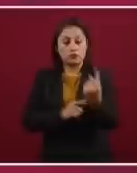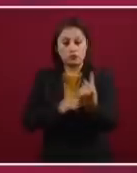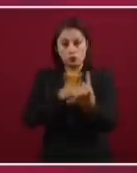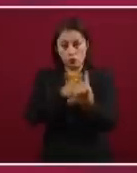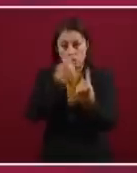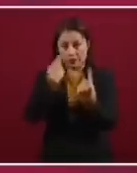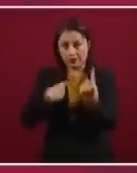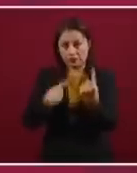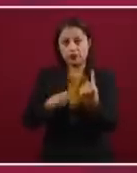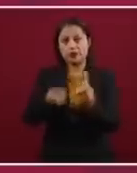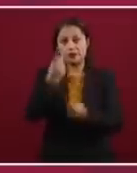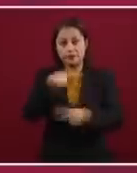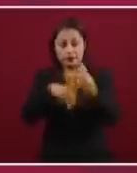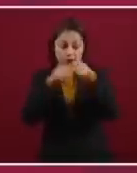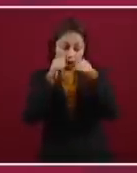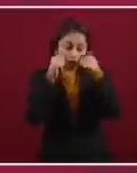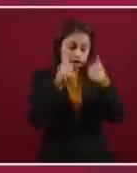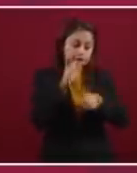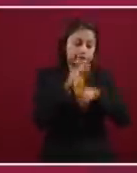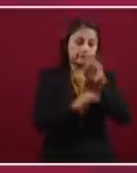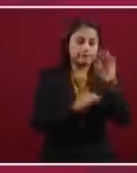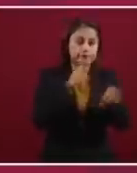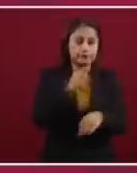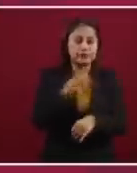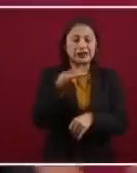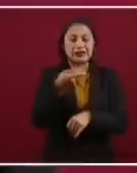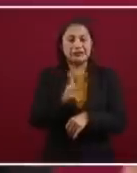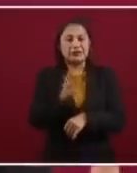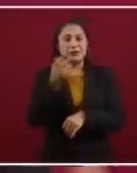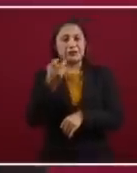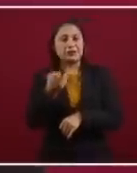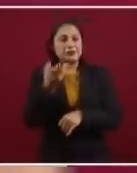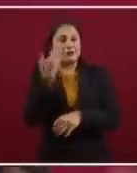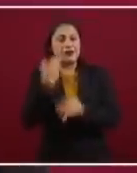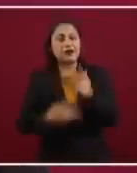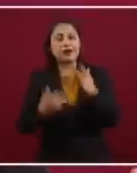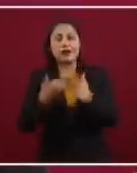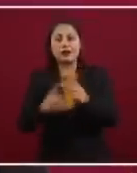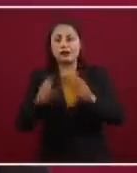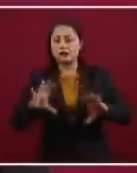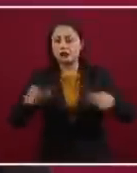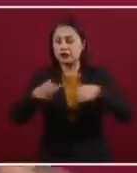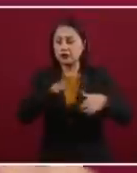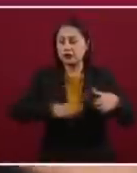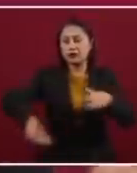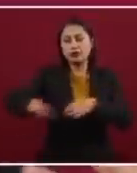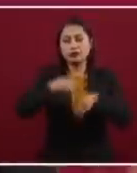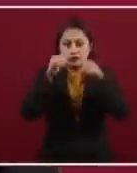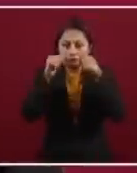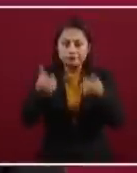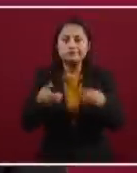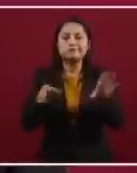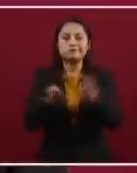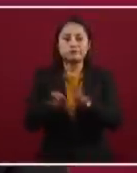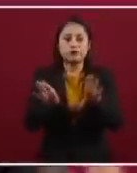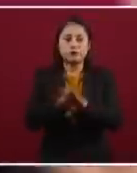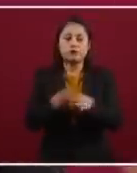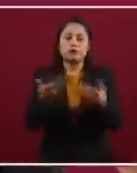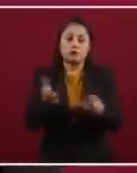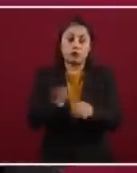y esto no permite un enfoque de salud pública no permite enfoques integrales comunitarios y para problemas mayores